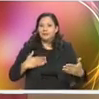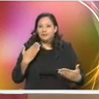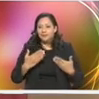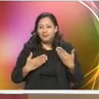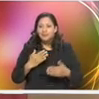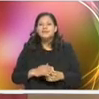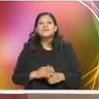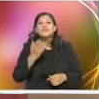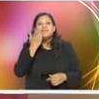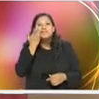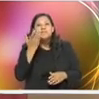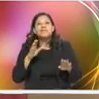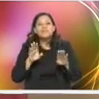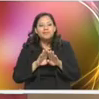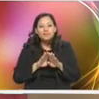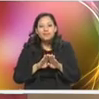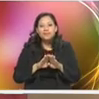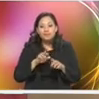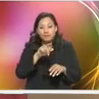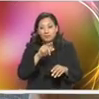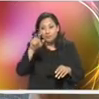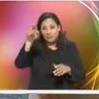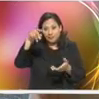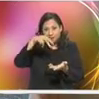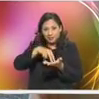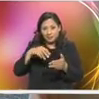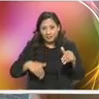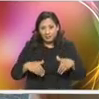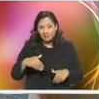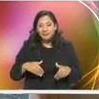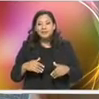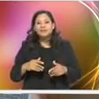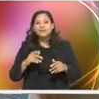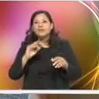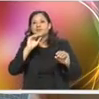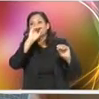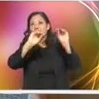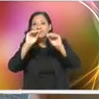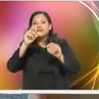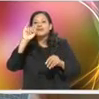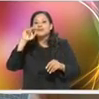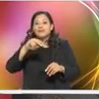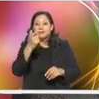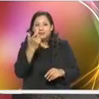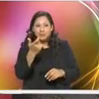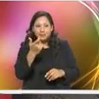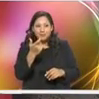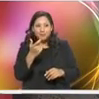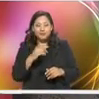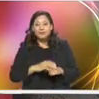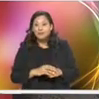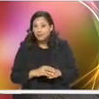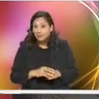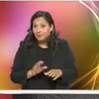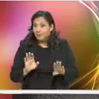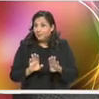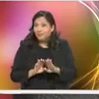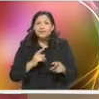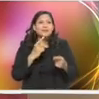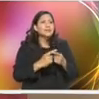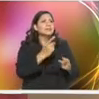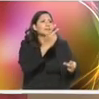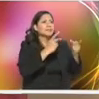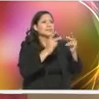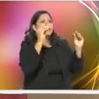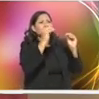trata de cómo llevar a escena una obra sin dinero. Y entonces todas las vicisitudes de que quién te presta el